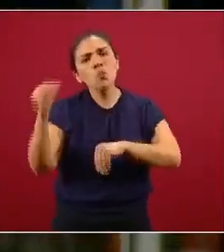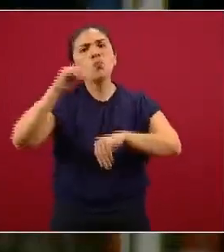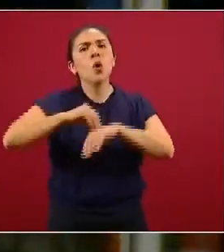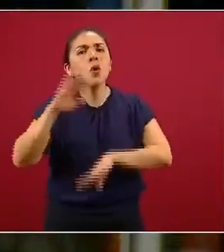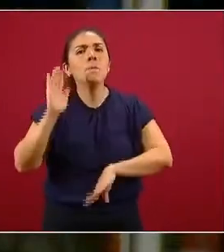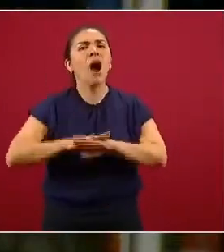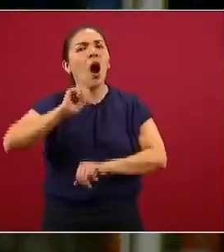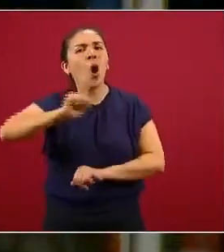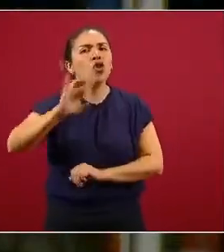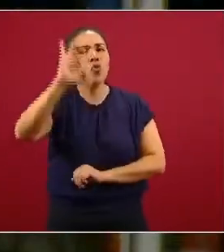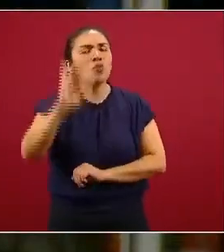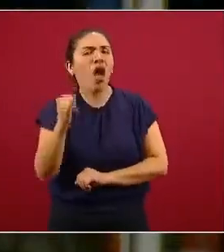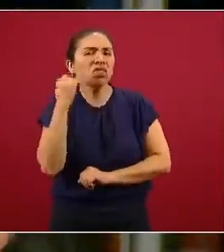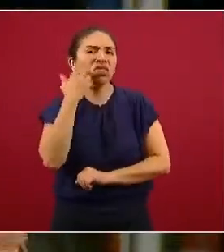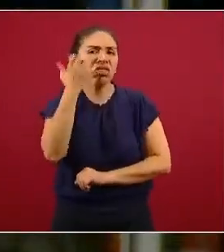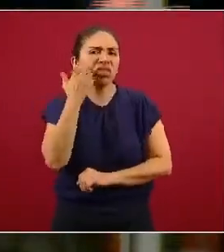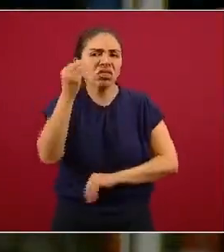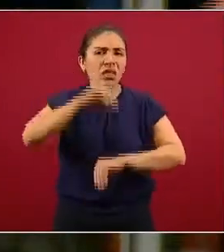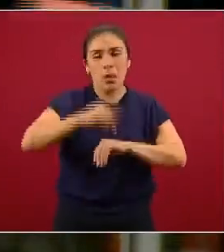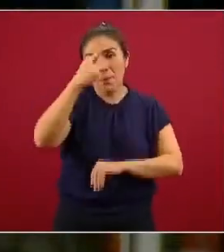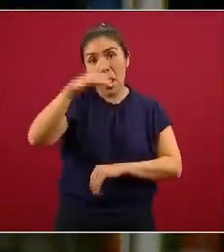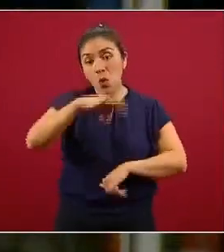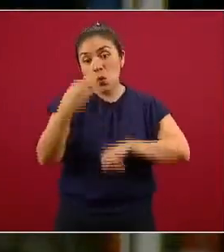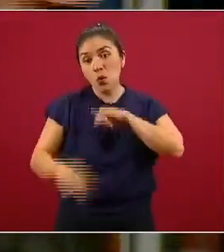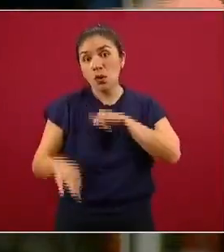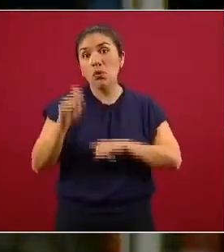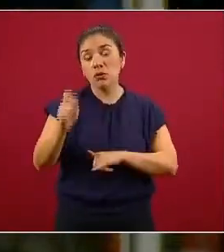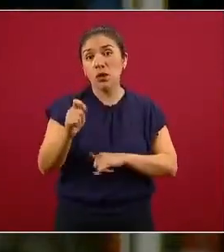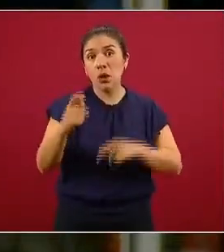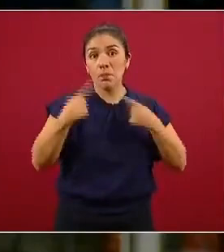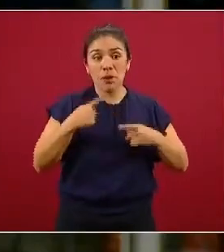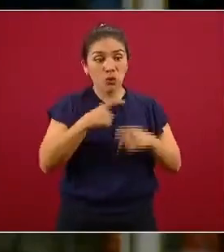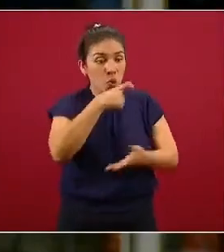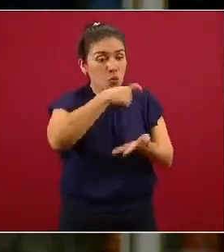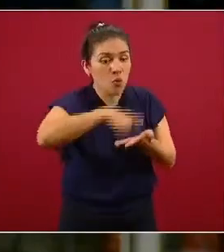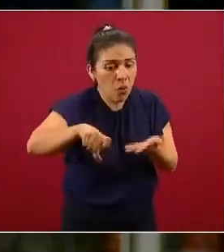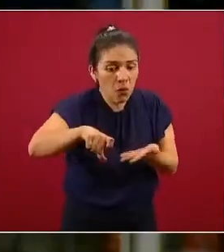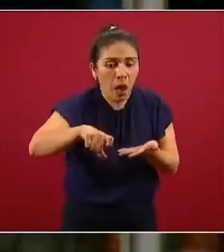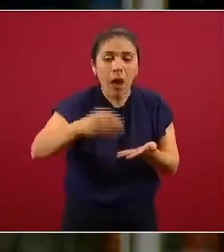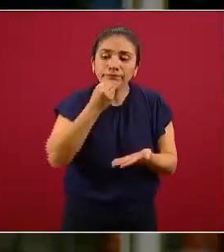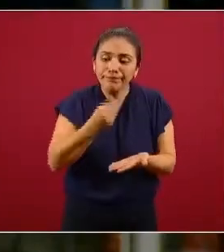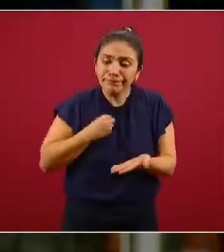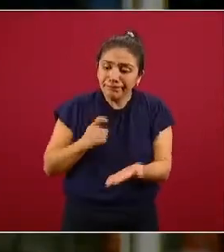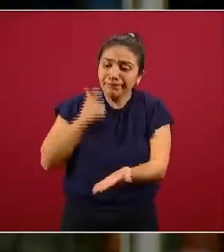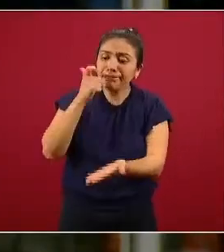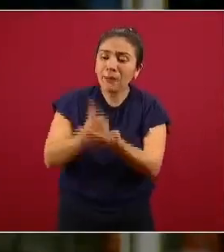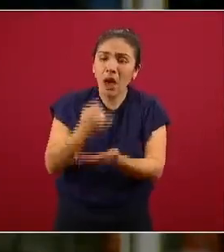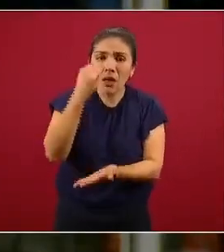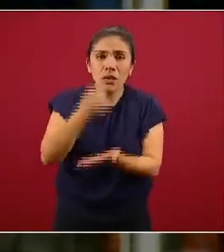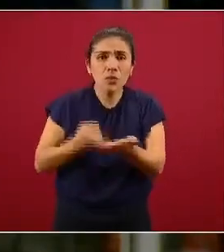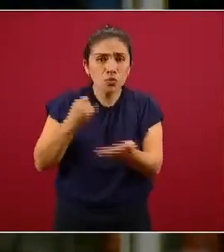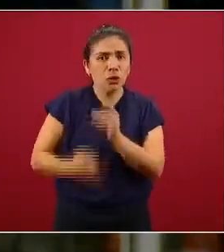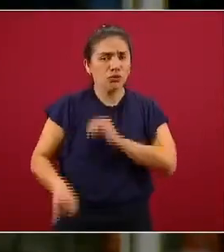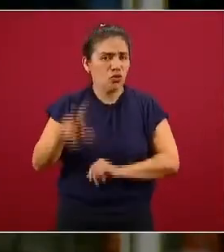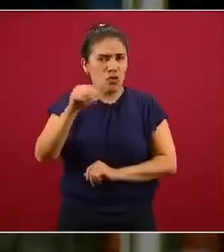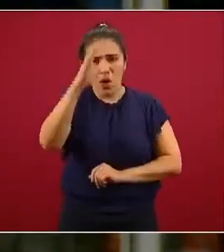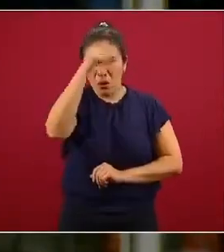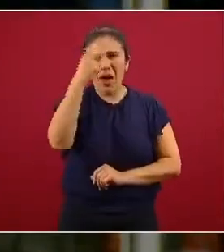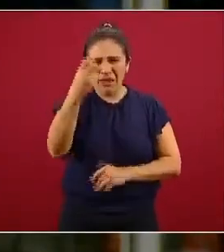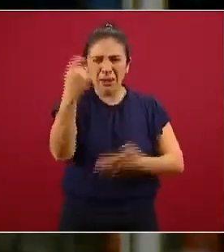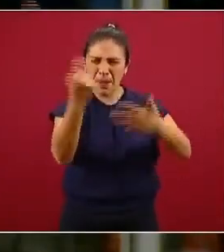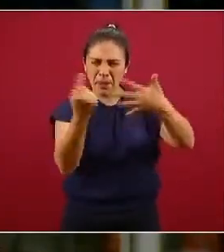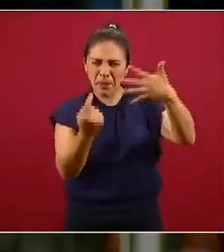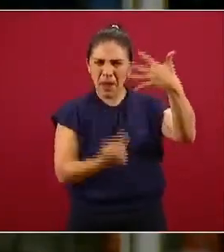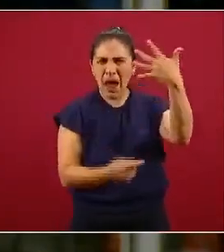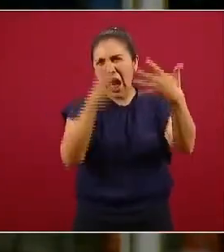otro porcentaje más no para que al final de cuentas el consumidor sea el que absorba ese ese consumo tenía en cuenta todas las